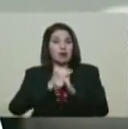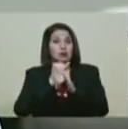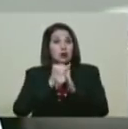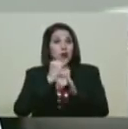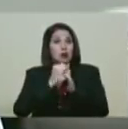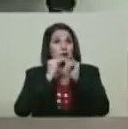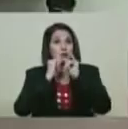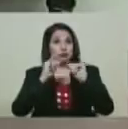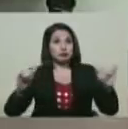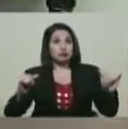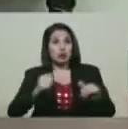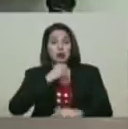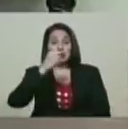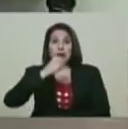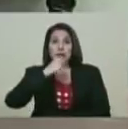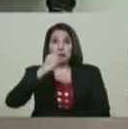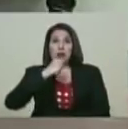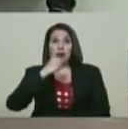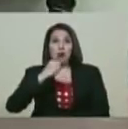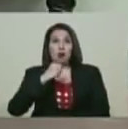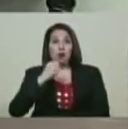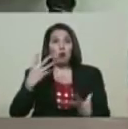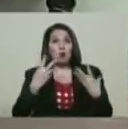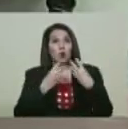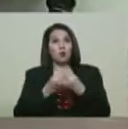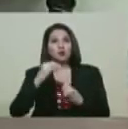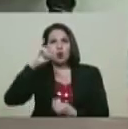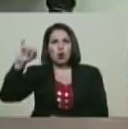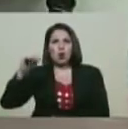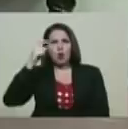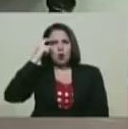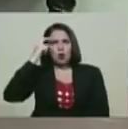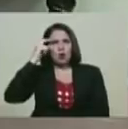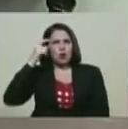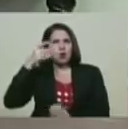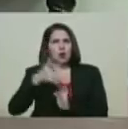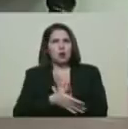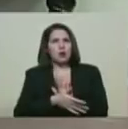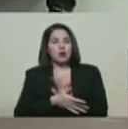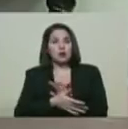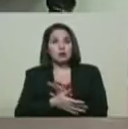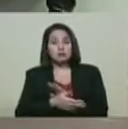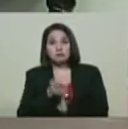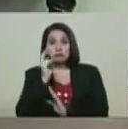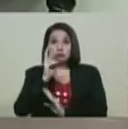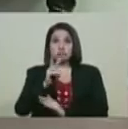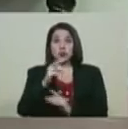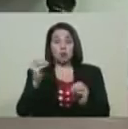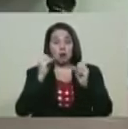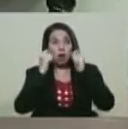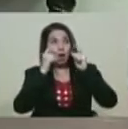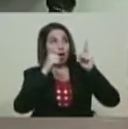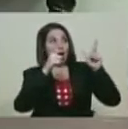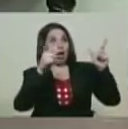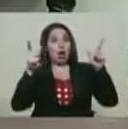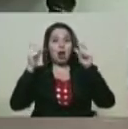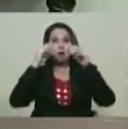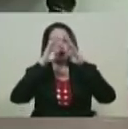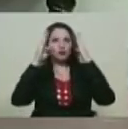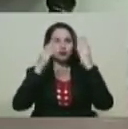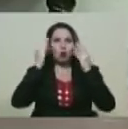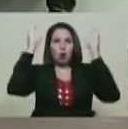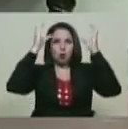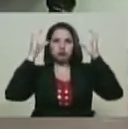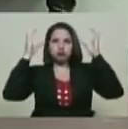una buena rueda de prensa, conjuntamente con Arriaza, para despertar conciencia en el mundo, despertar conciencia en nuestro pueblo,